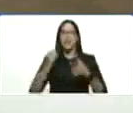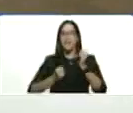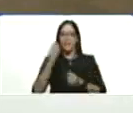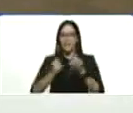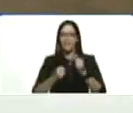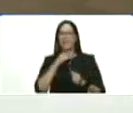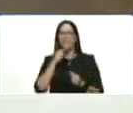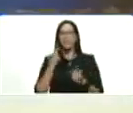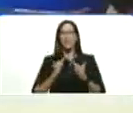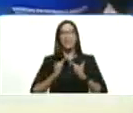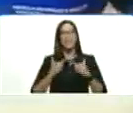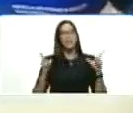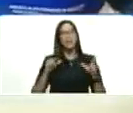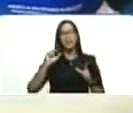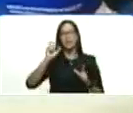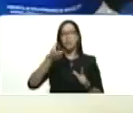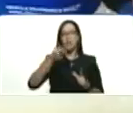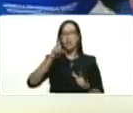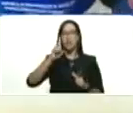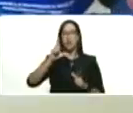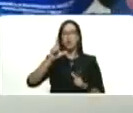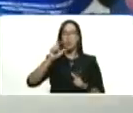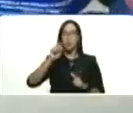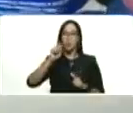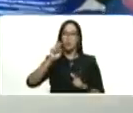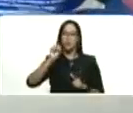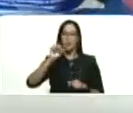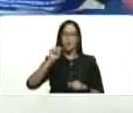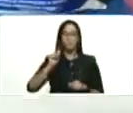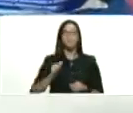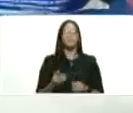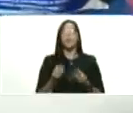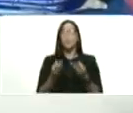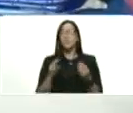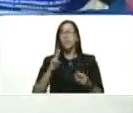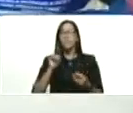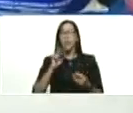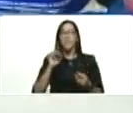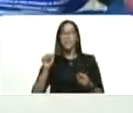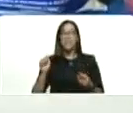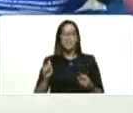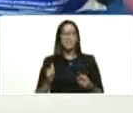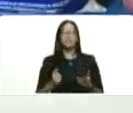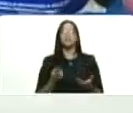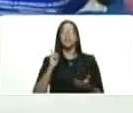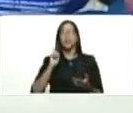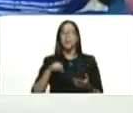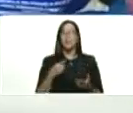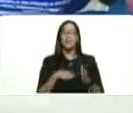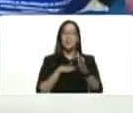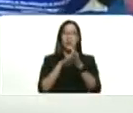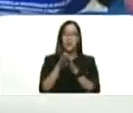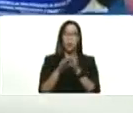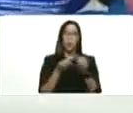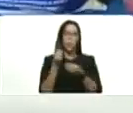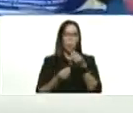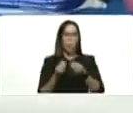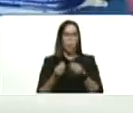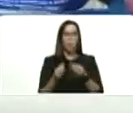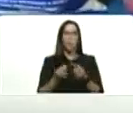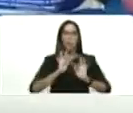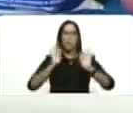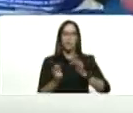libre de gluten, enriquecido con vitaminas y minerales, desarrollado como complemento